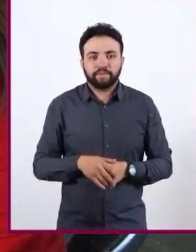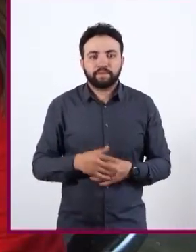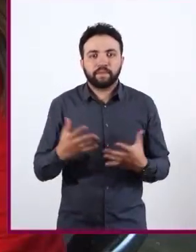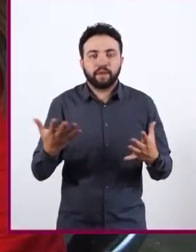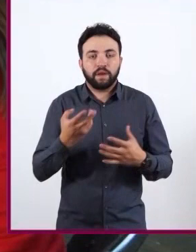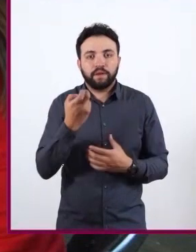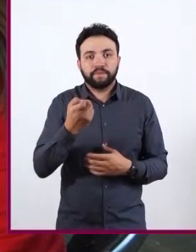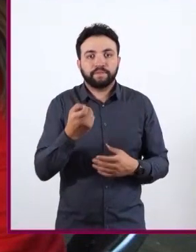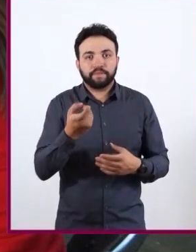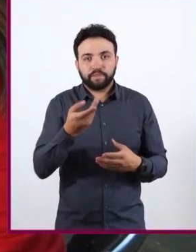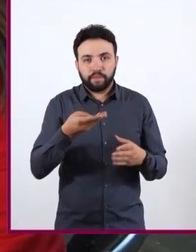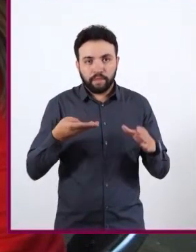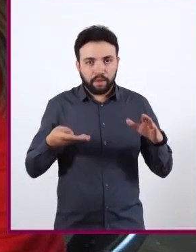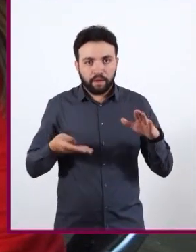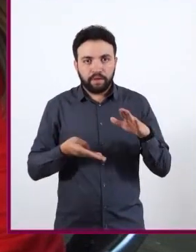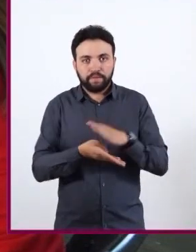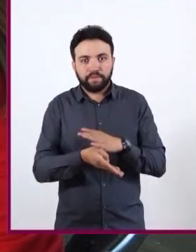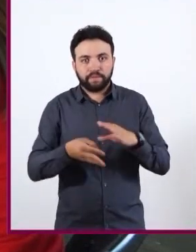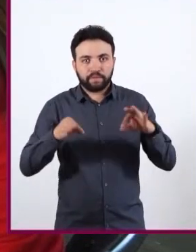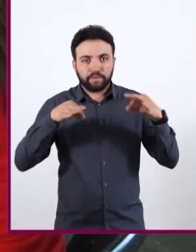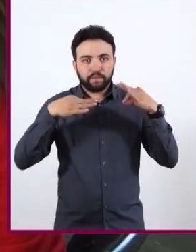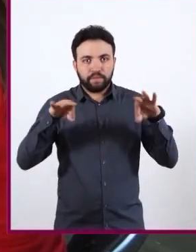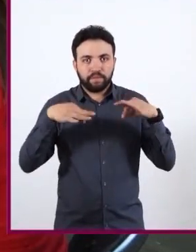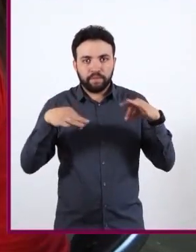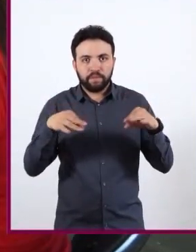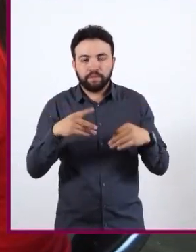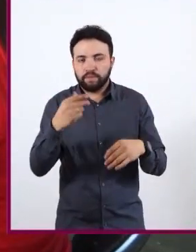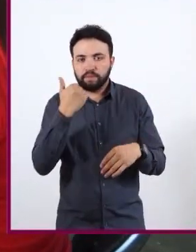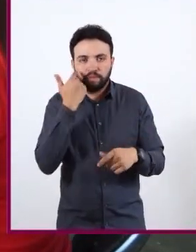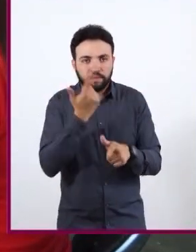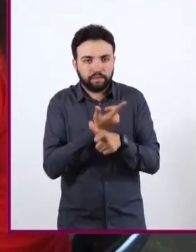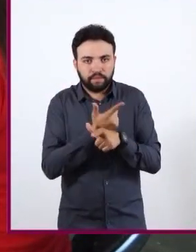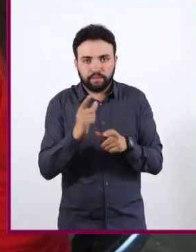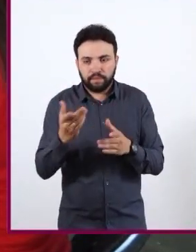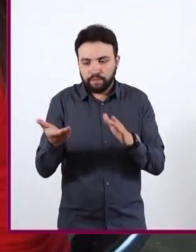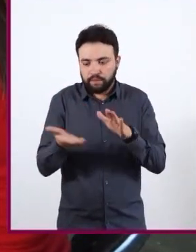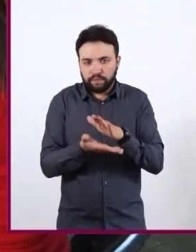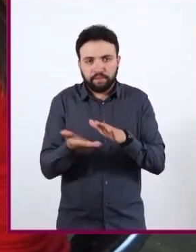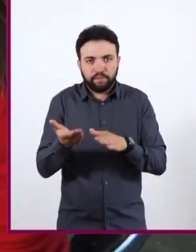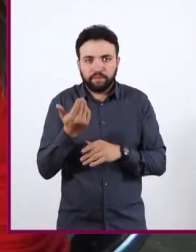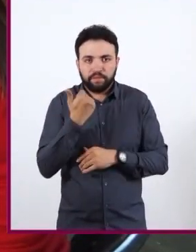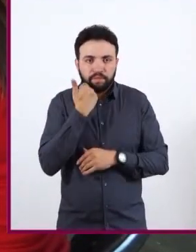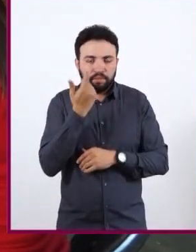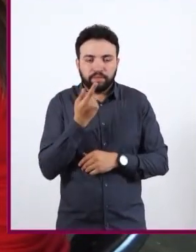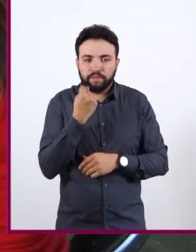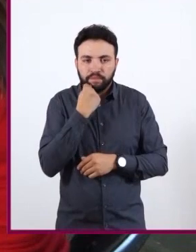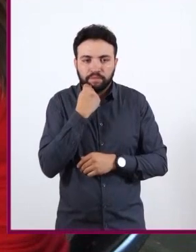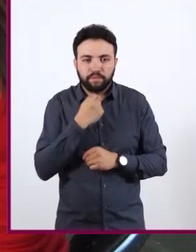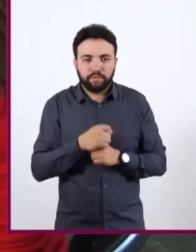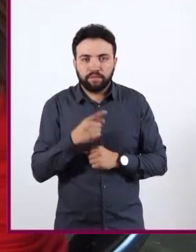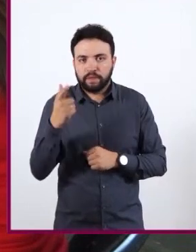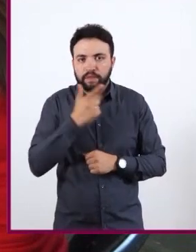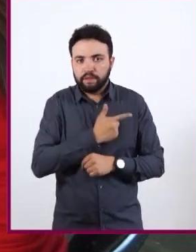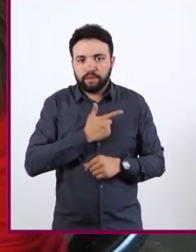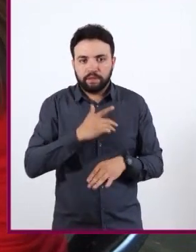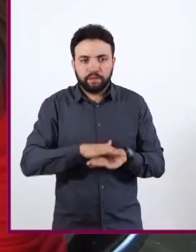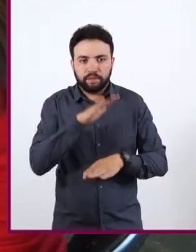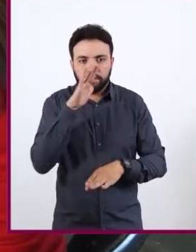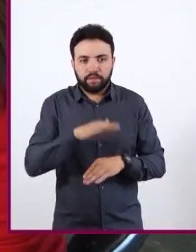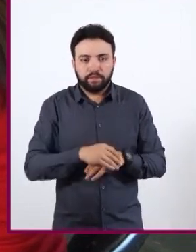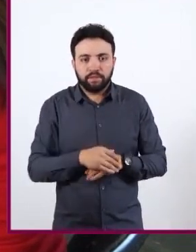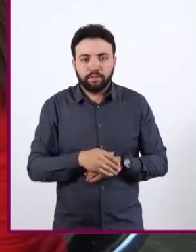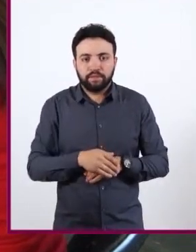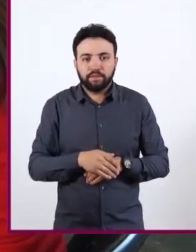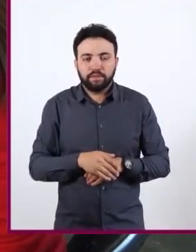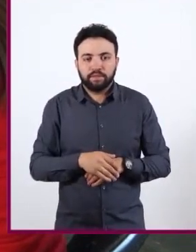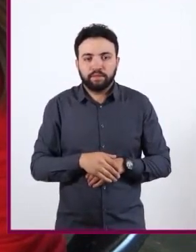Entonces lo que vamos a hacer con esto es que lo vamos a poner por debajo en la posición que a ustedes más les